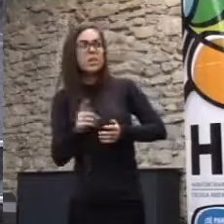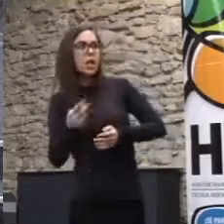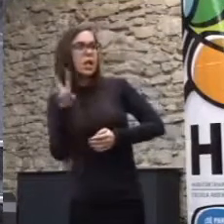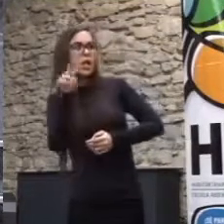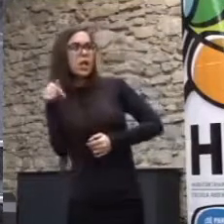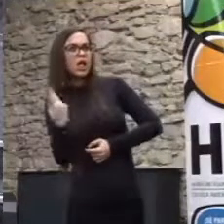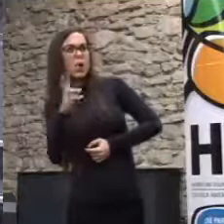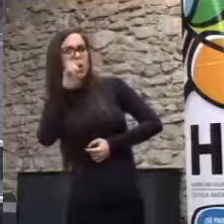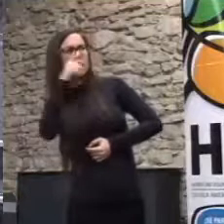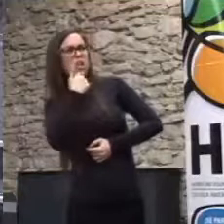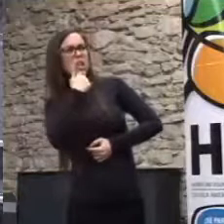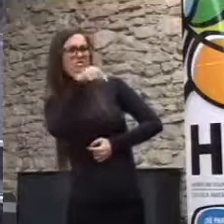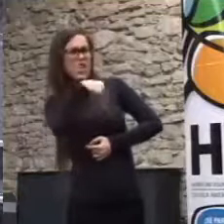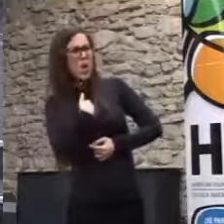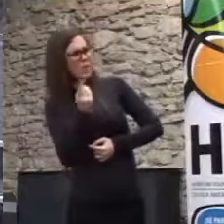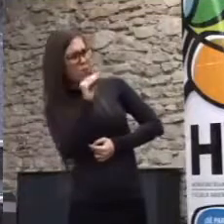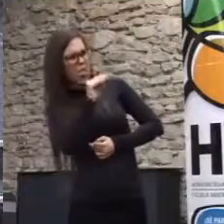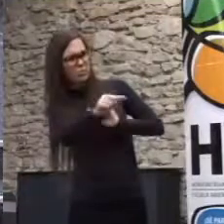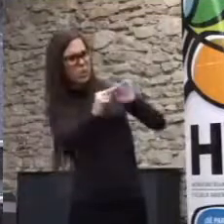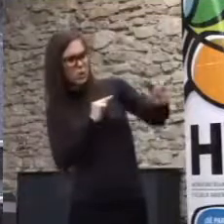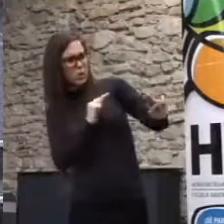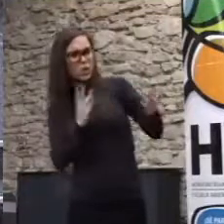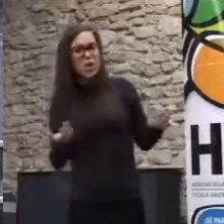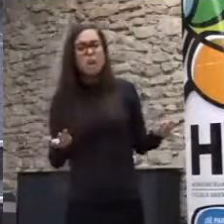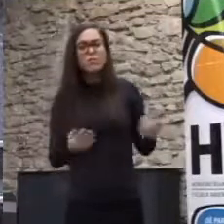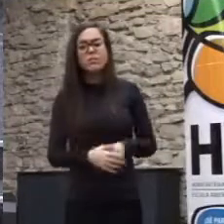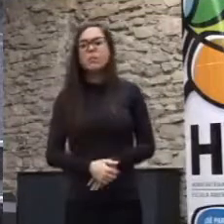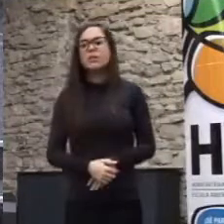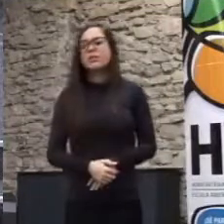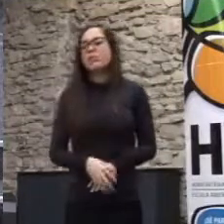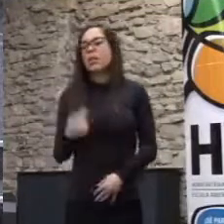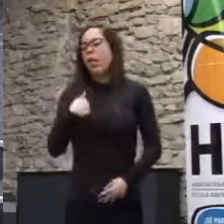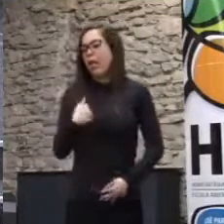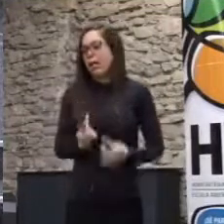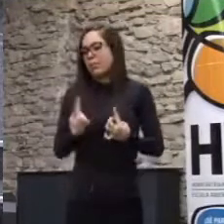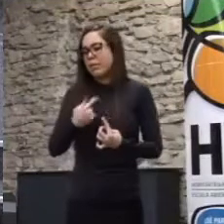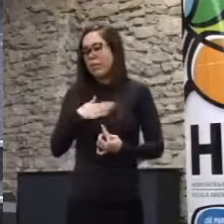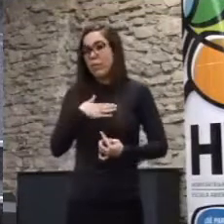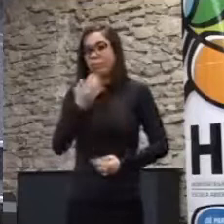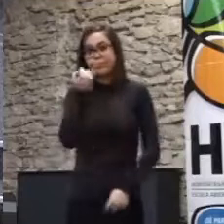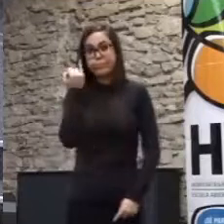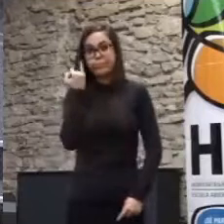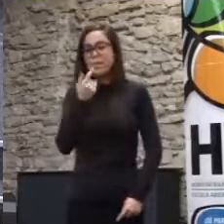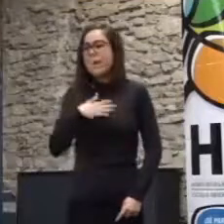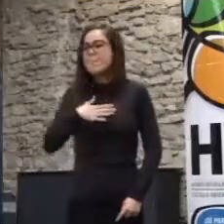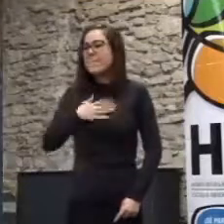me has hablado. Bueno, pues yo lo que intento es en este caso, a veces porque se me escapa, ¿eh? Porque no lo digo, pero bueno, a mí lo que me interesa